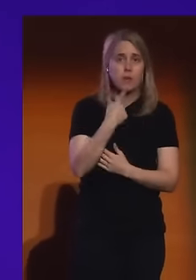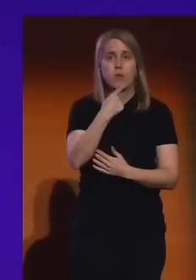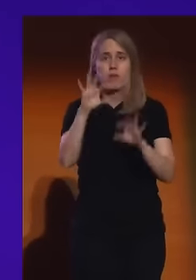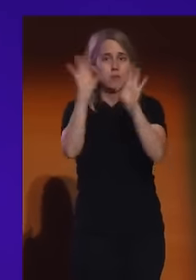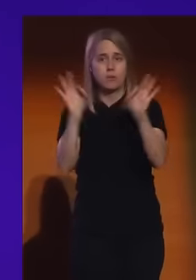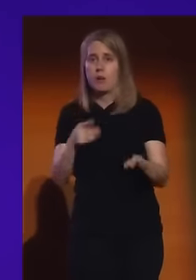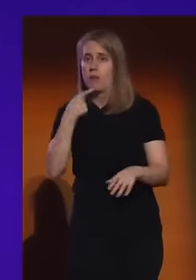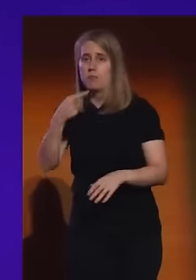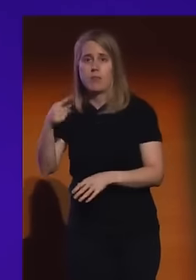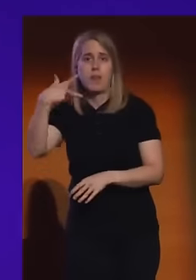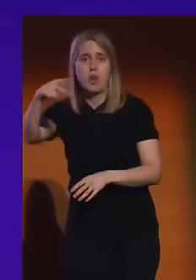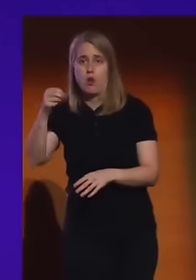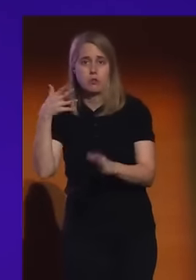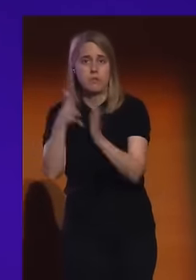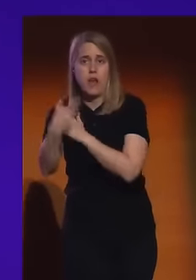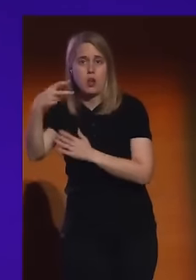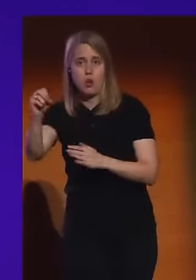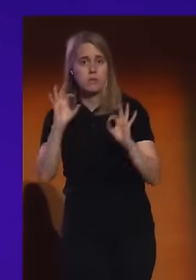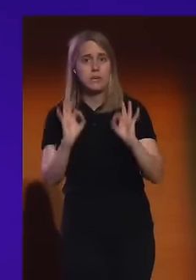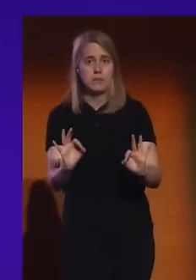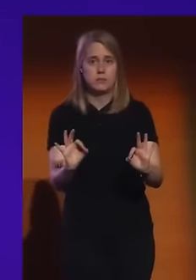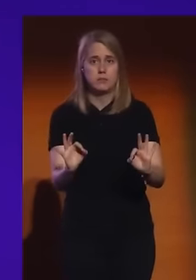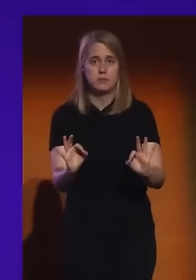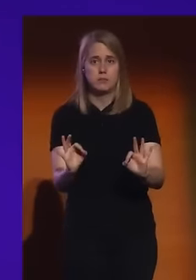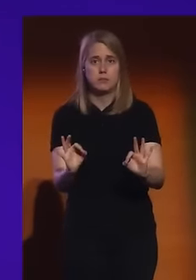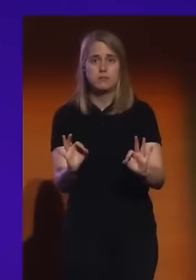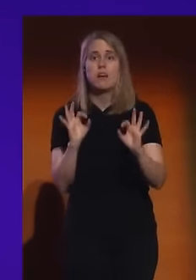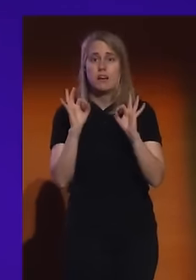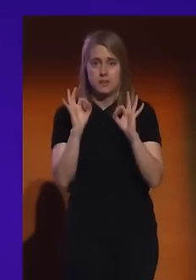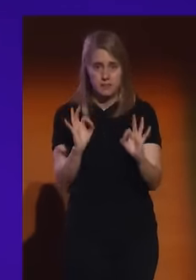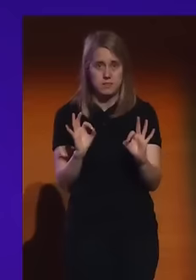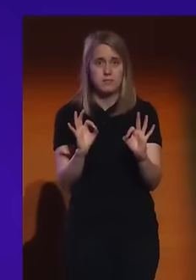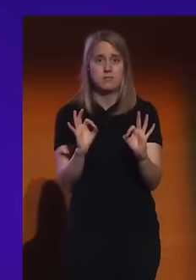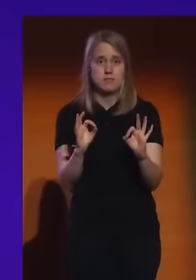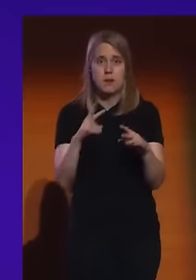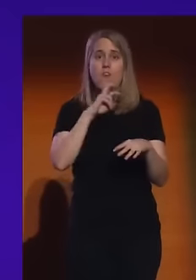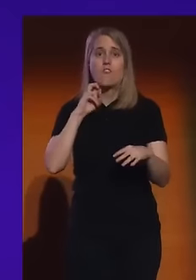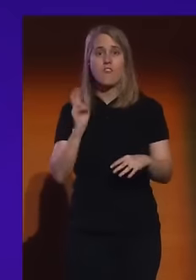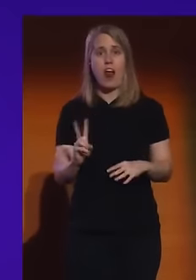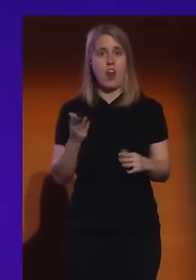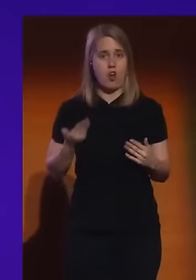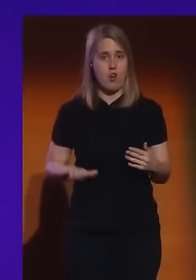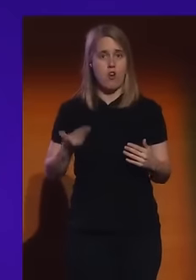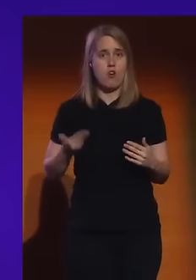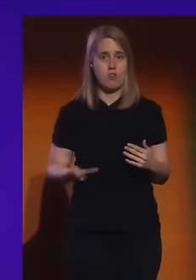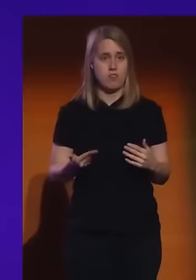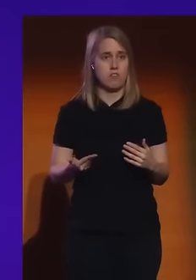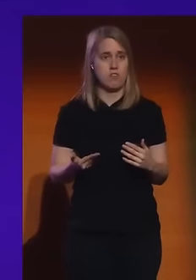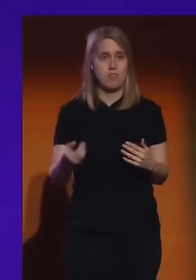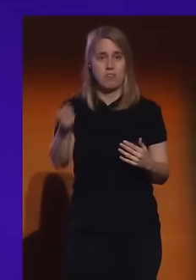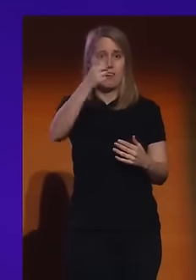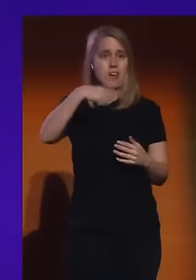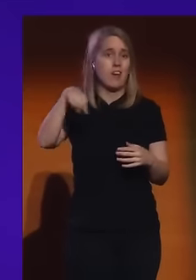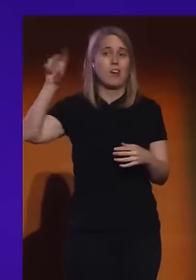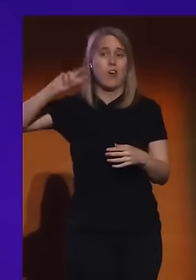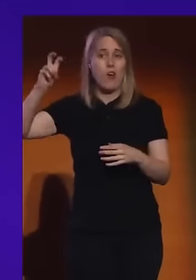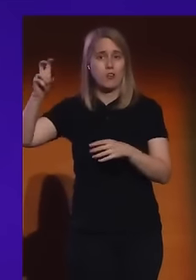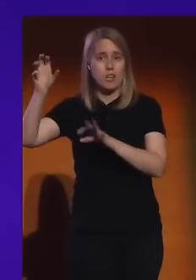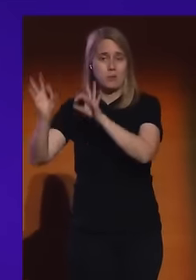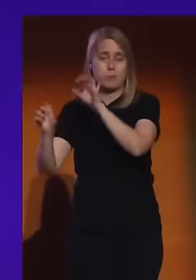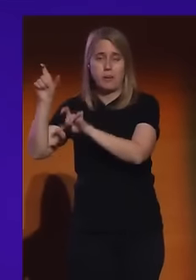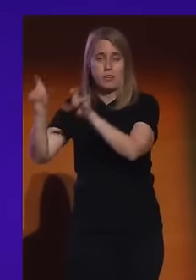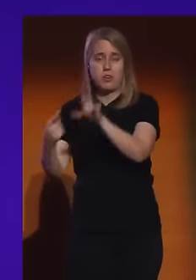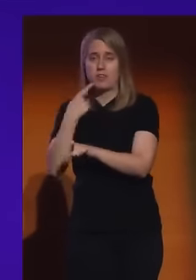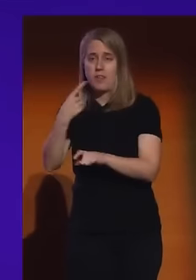ecal dice que no es no eso eso es un valor que pocos pueden deir que